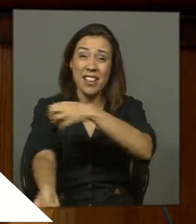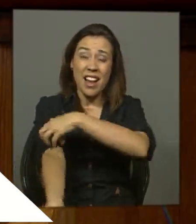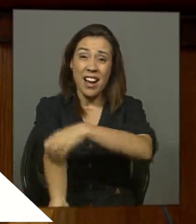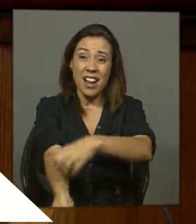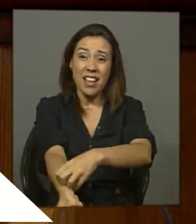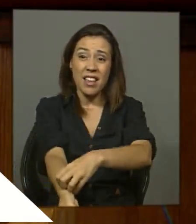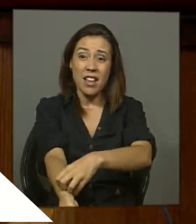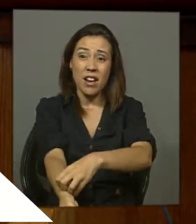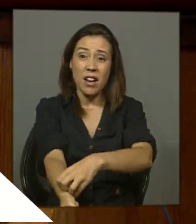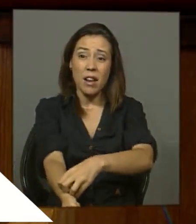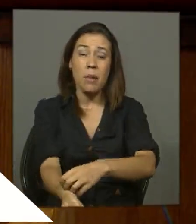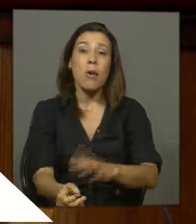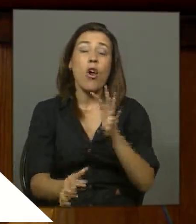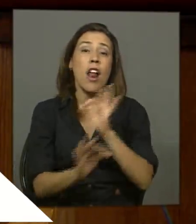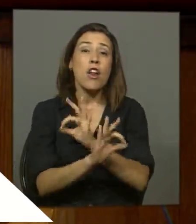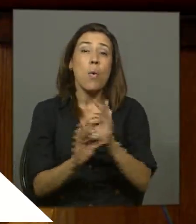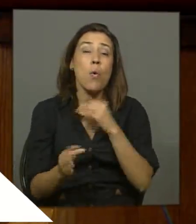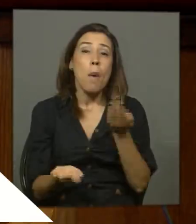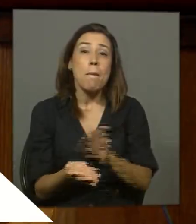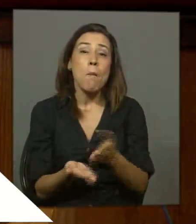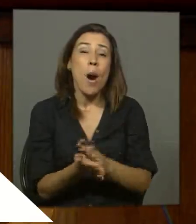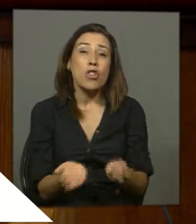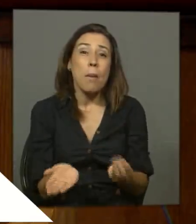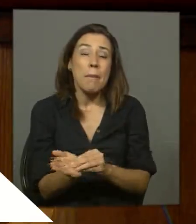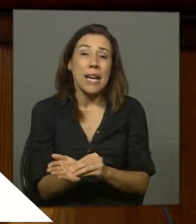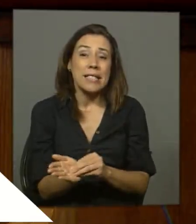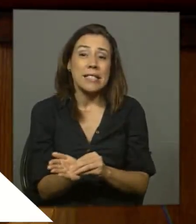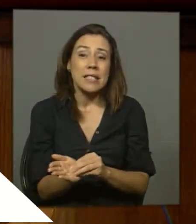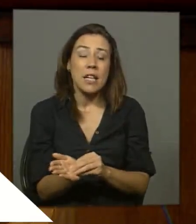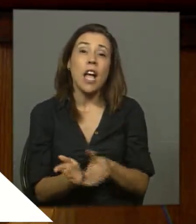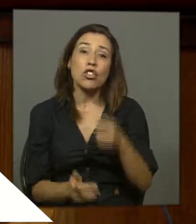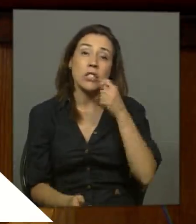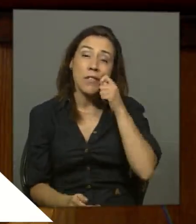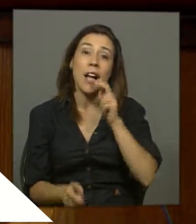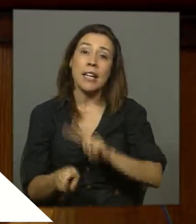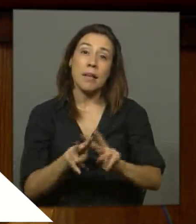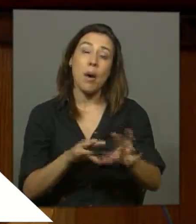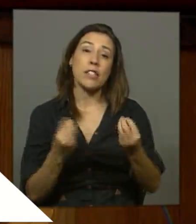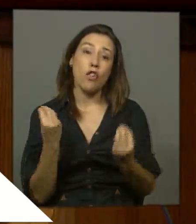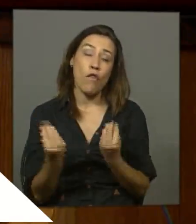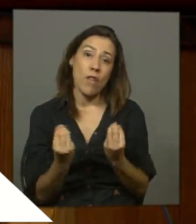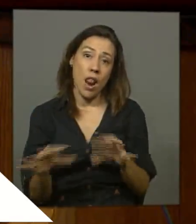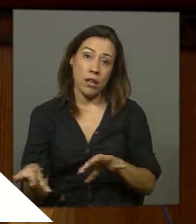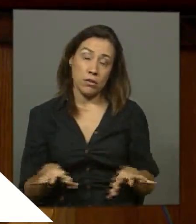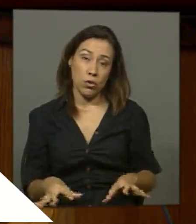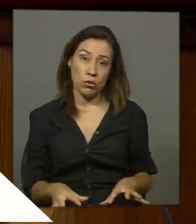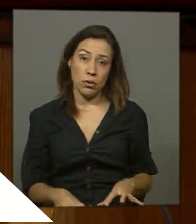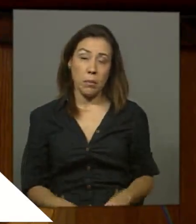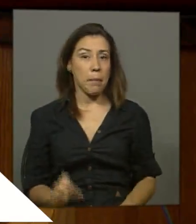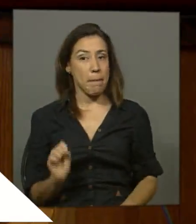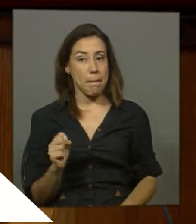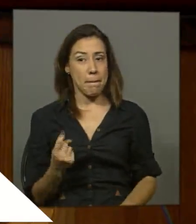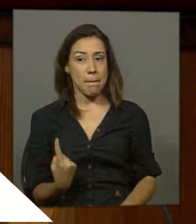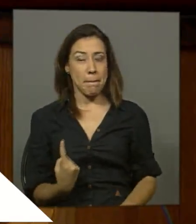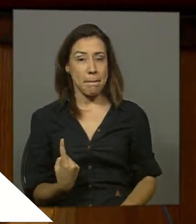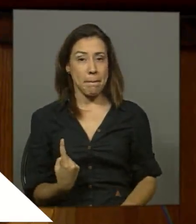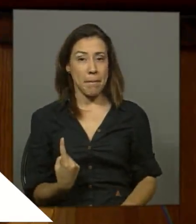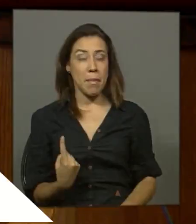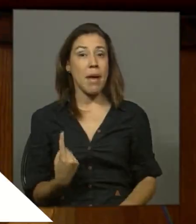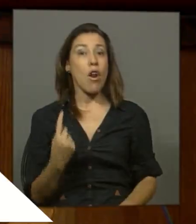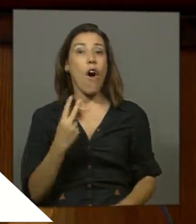se ha producido ninguna víctima fatal hasta ahora es habla bien de cómo se está combatiendo esto primero las